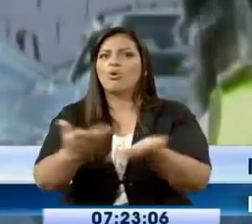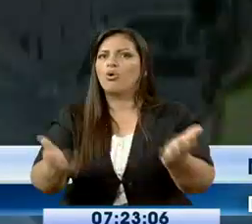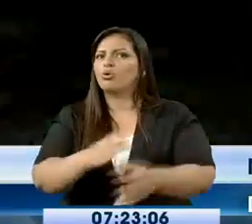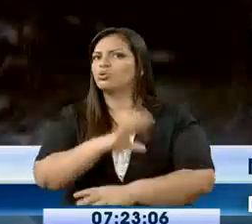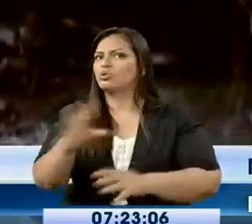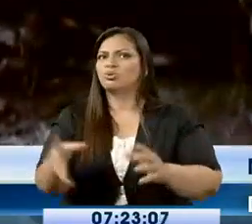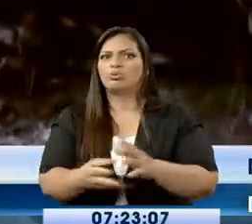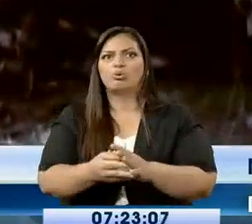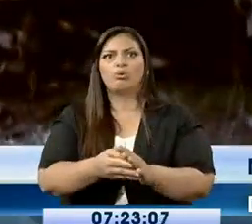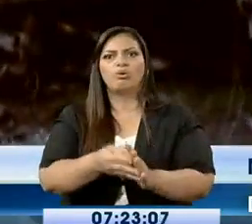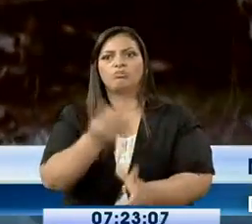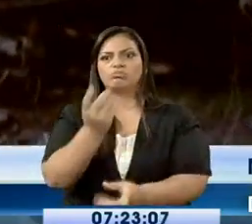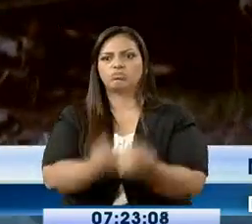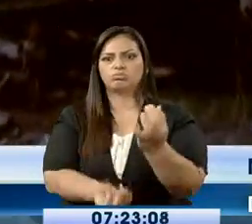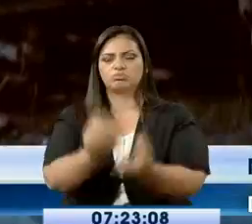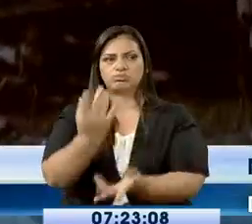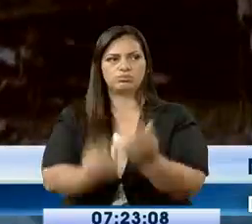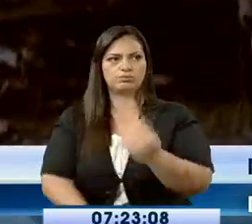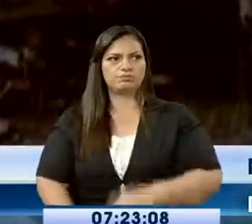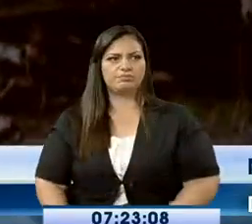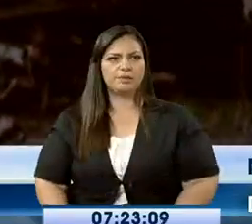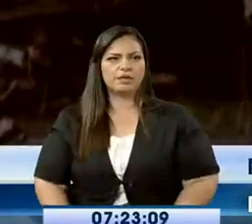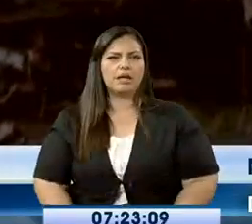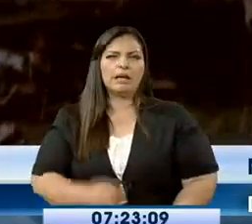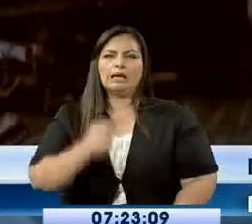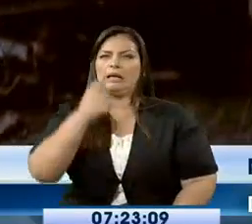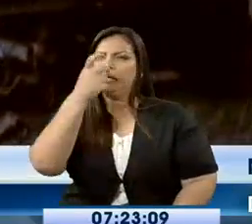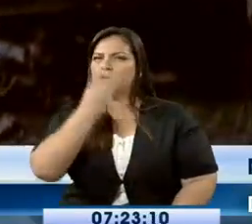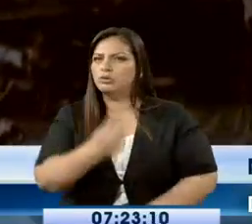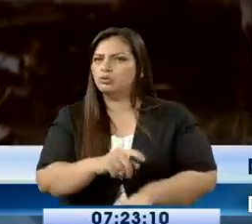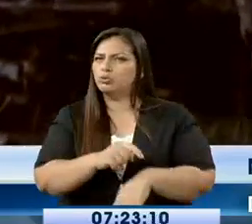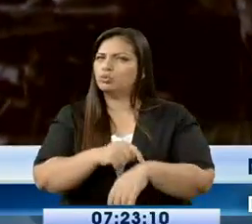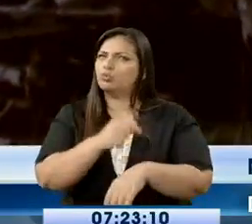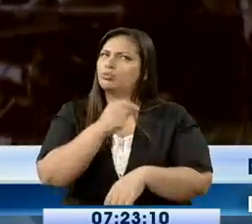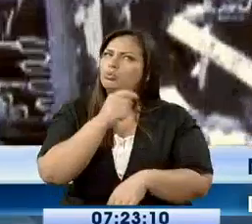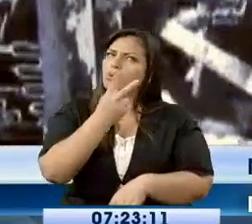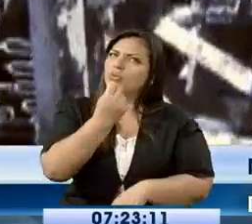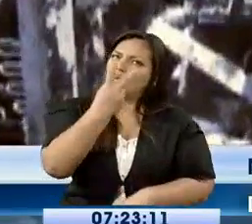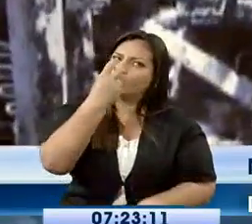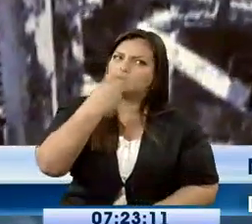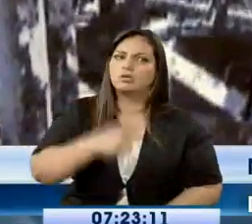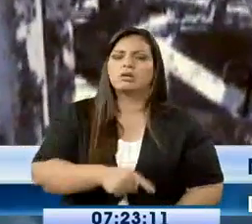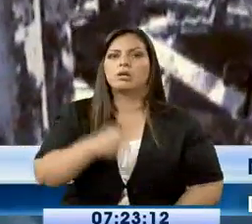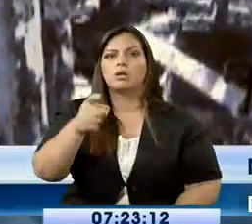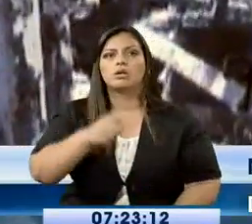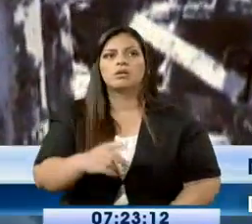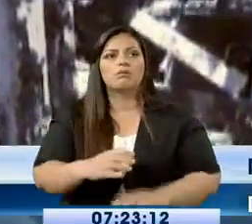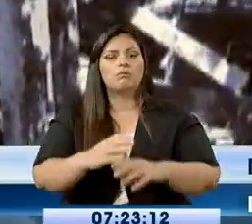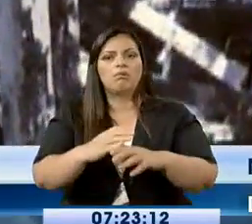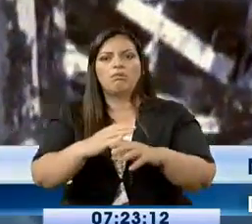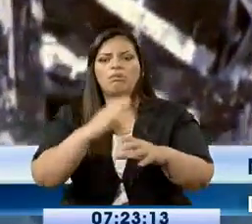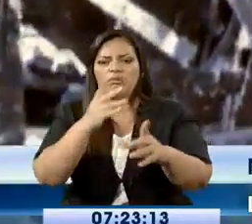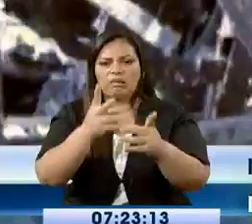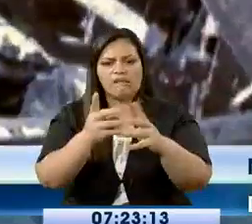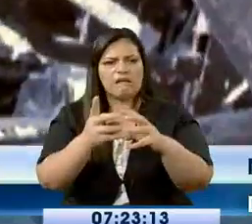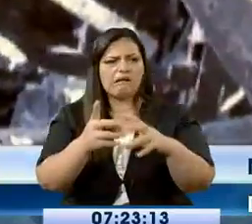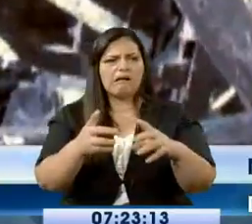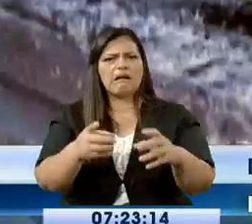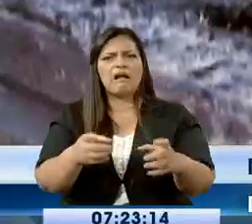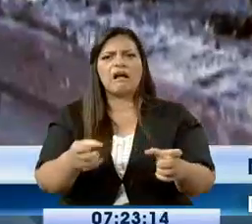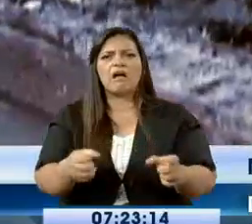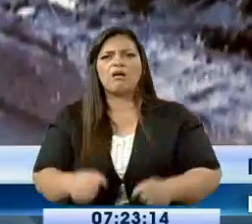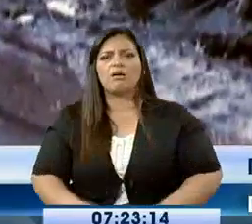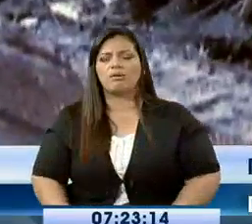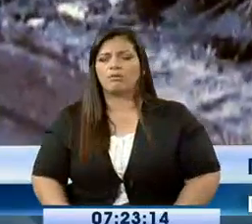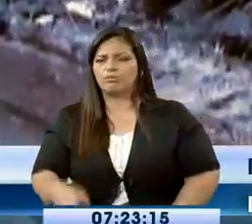incineradas. Cerca del mediodía la unidad arribó en Huincha hasta los patios de retención vehicular de Machachi. Se conoció que contaba con los papeles en regla